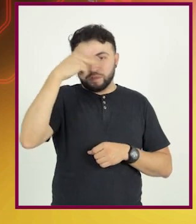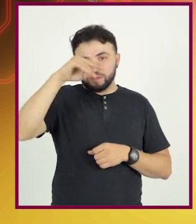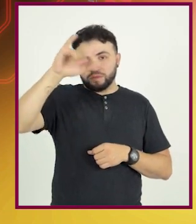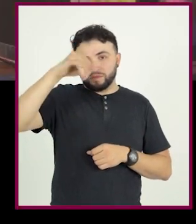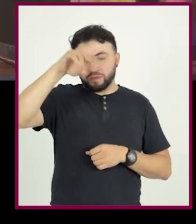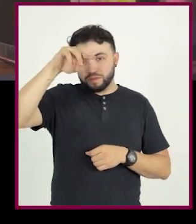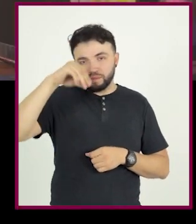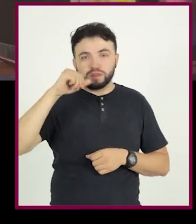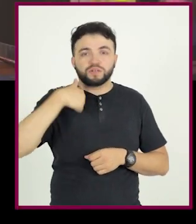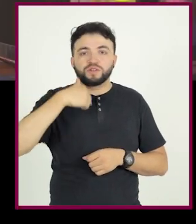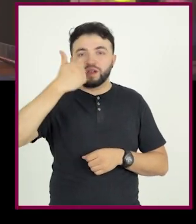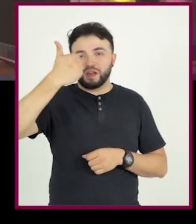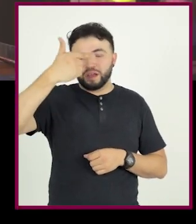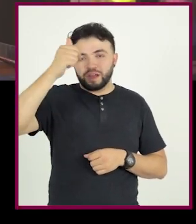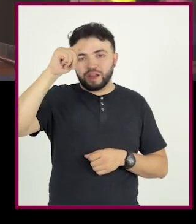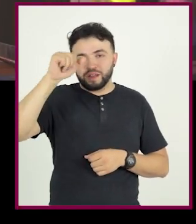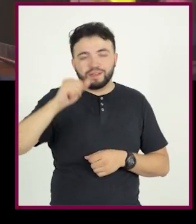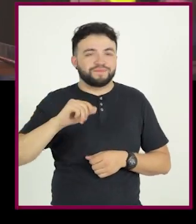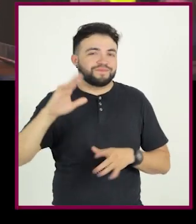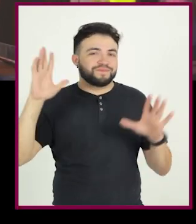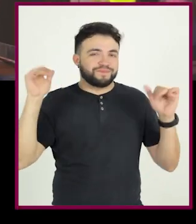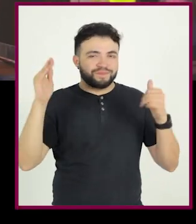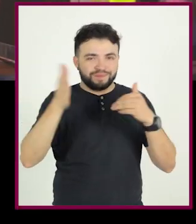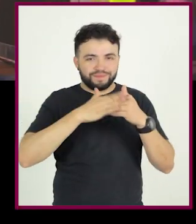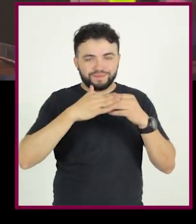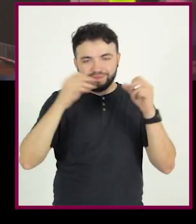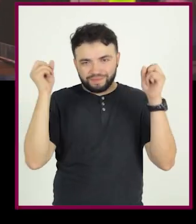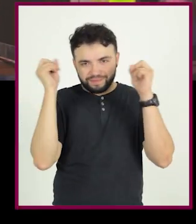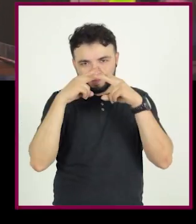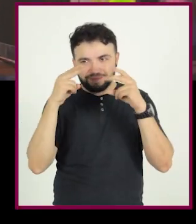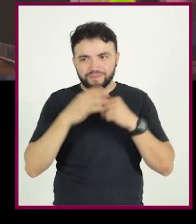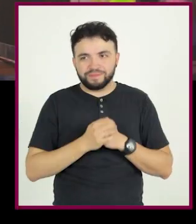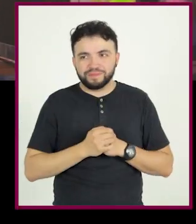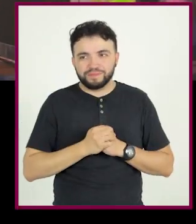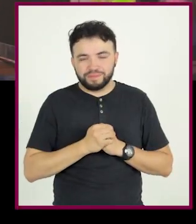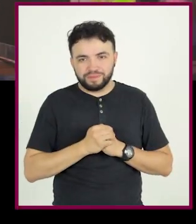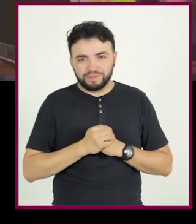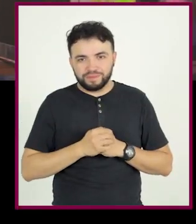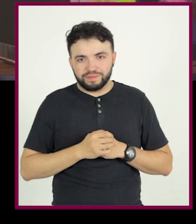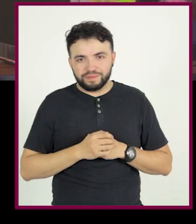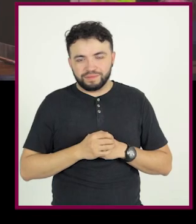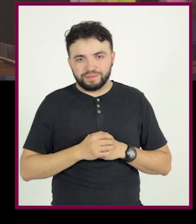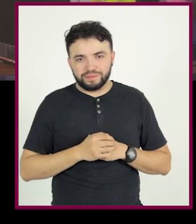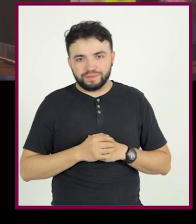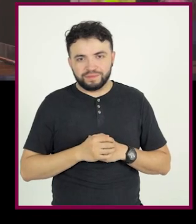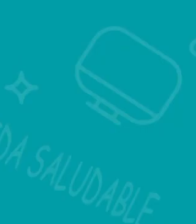yo, Ágata. Adiós y hasta la próxima. ¡Hasta la próxima!